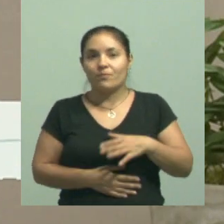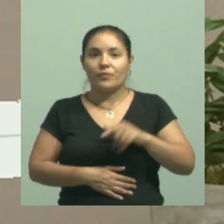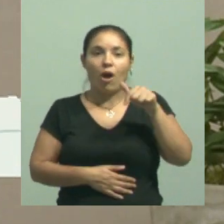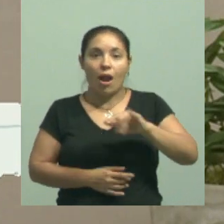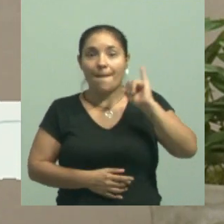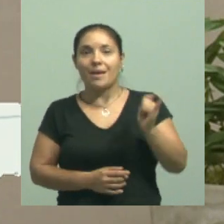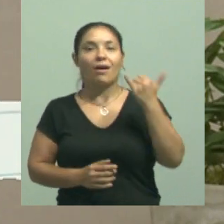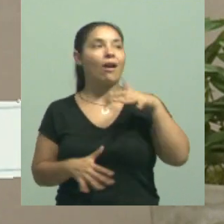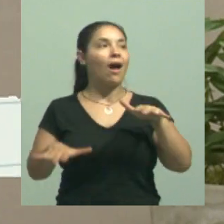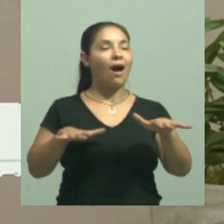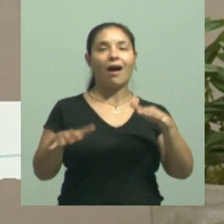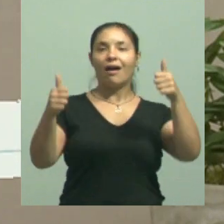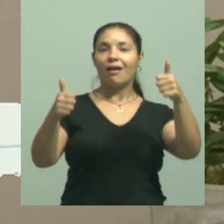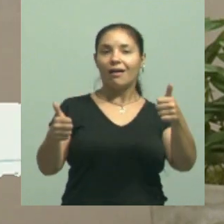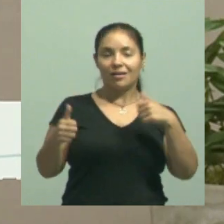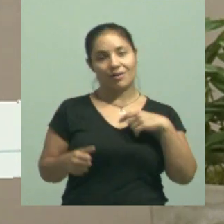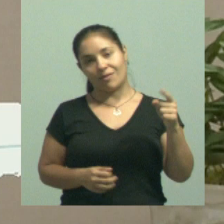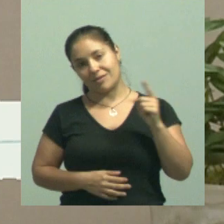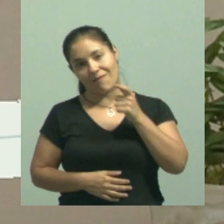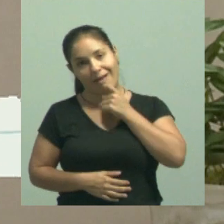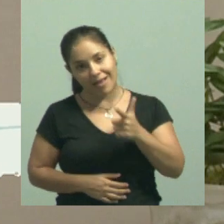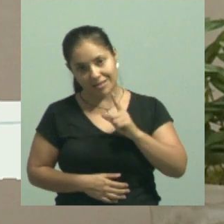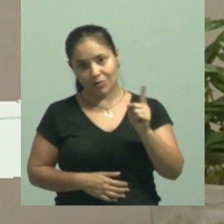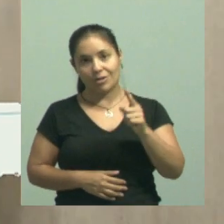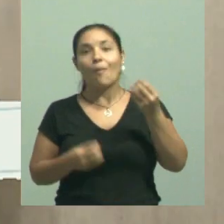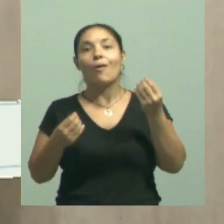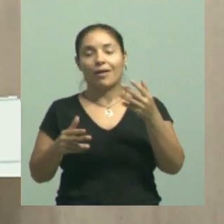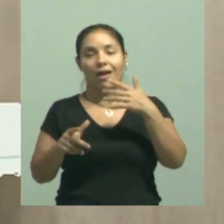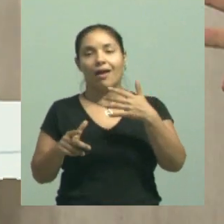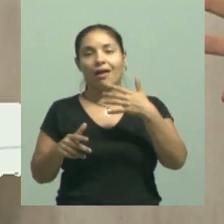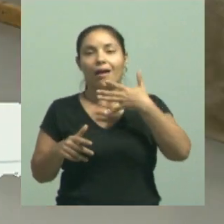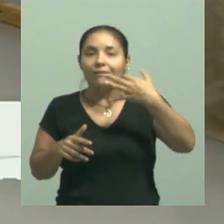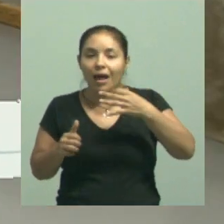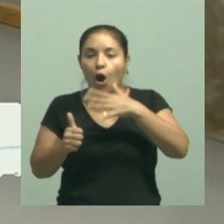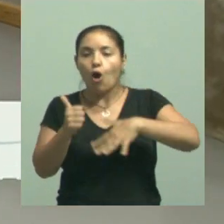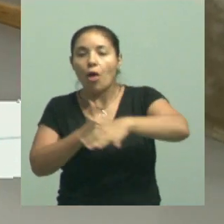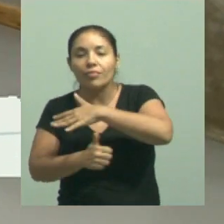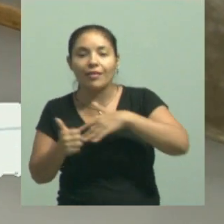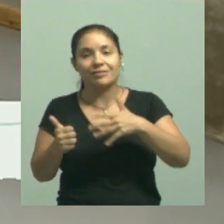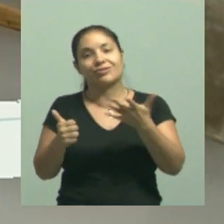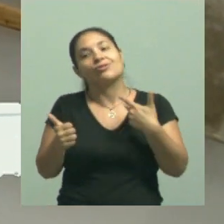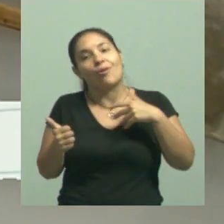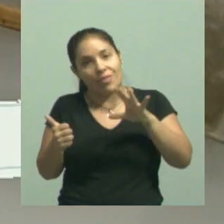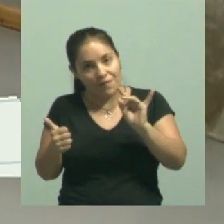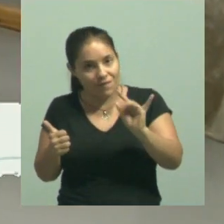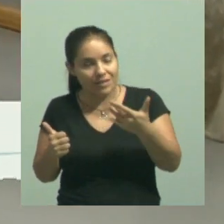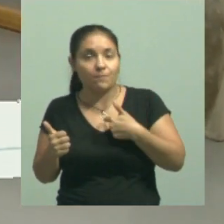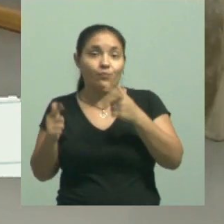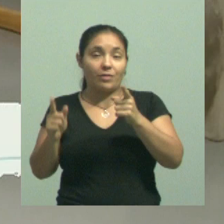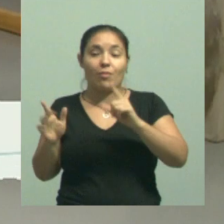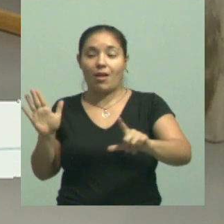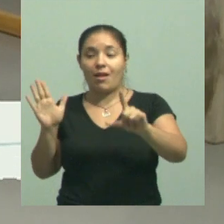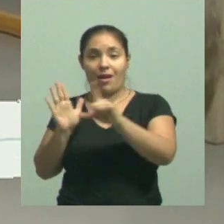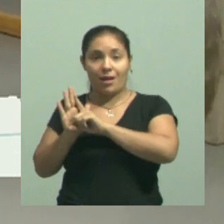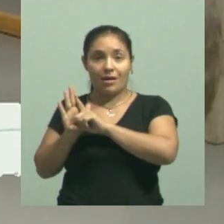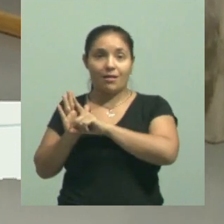para nada de lo que estoy hablando, Claudia, a partir por la ahora, realidad. Obviamente que la año. intención siempre está, por algo está esta ley y este día que nos viene